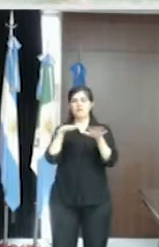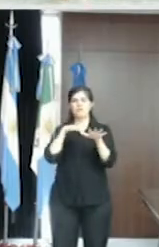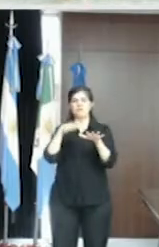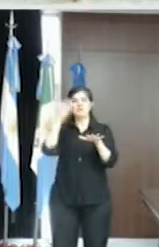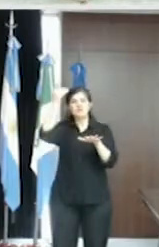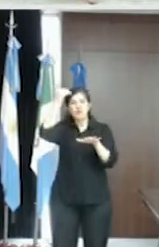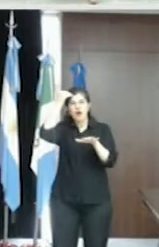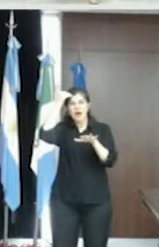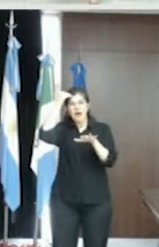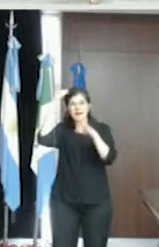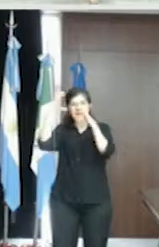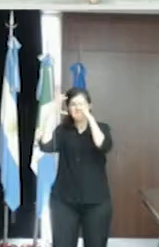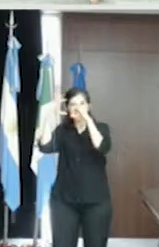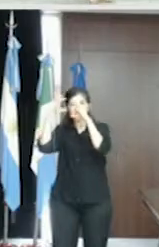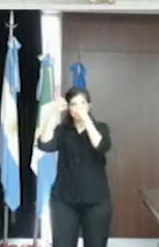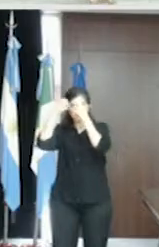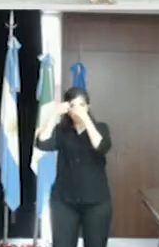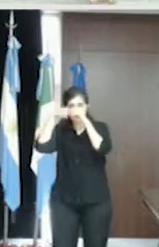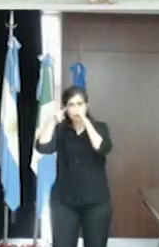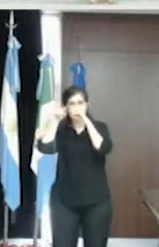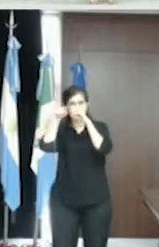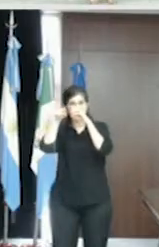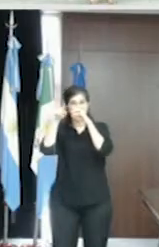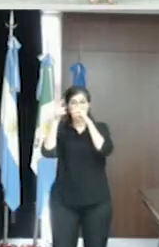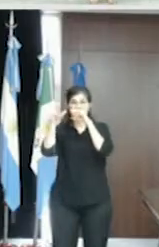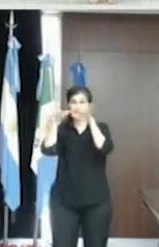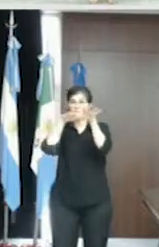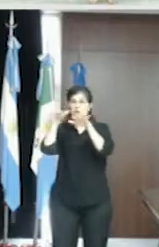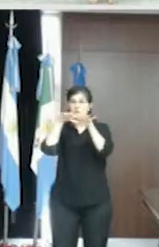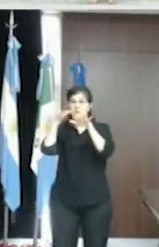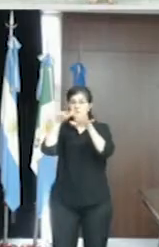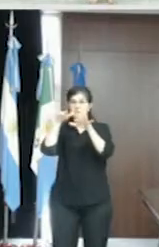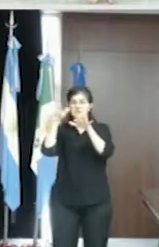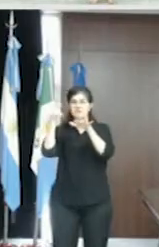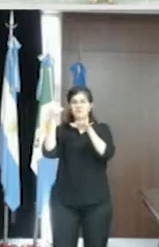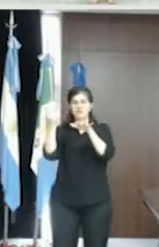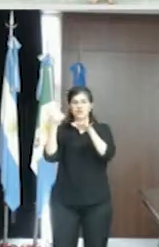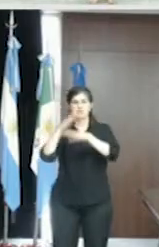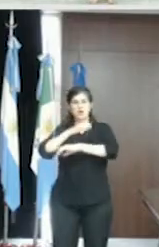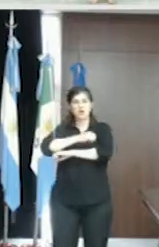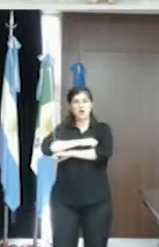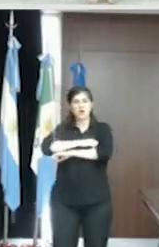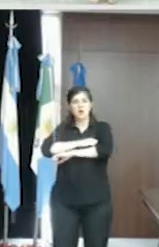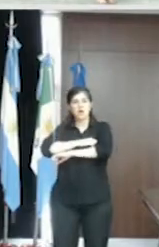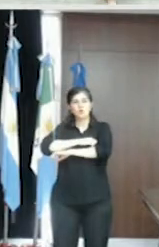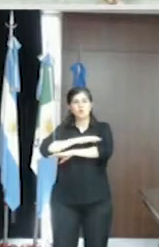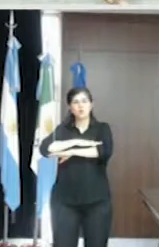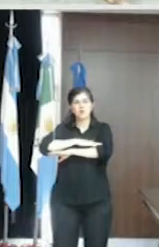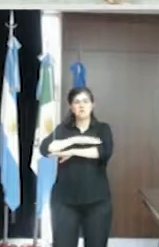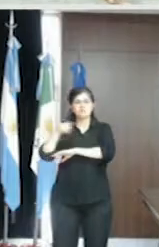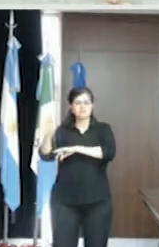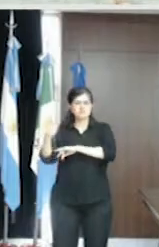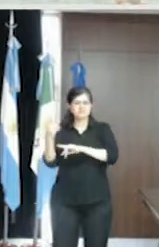está fallando tanto, el movimiento no tiene, la conducta deja de tener sentido. Entonces,